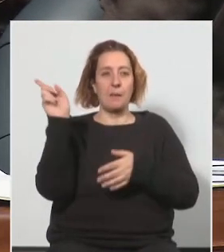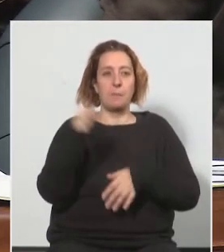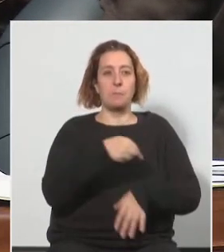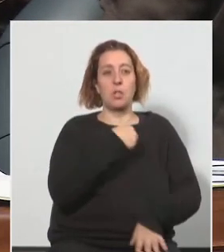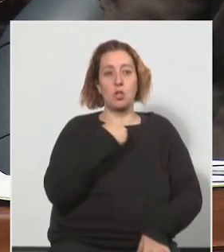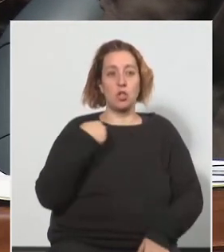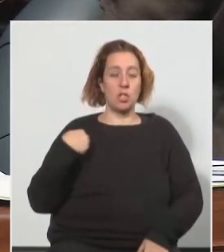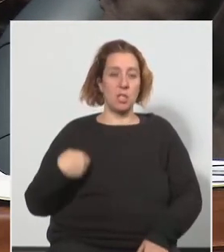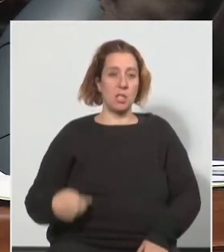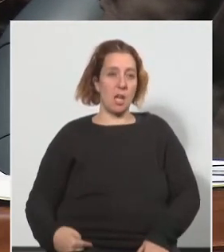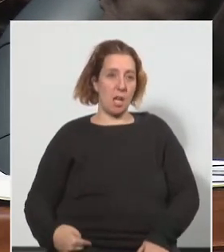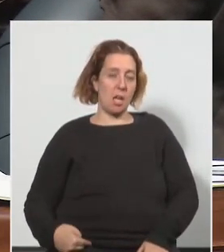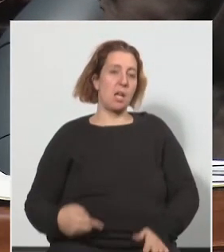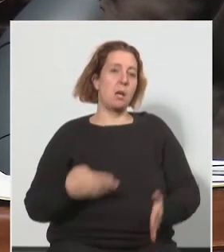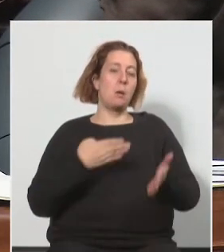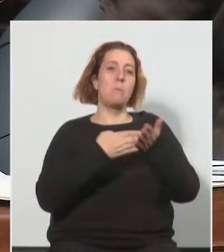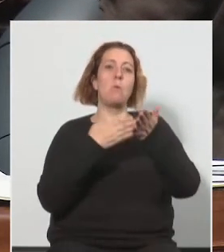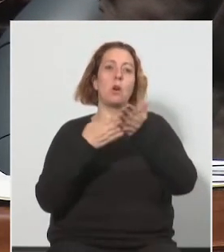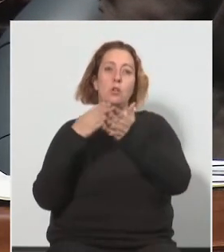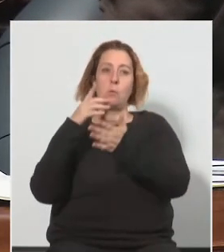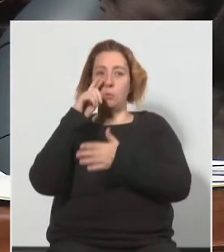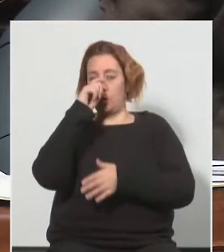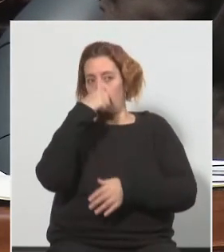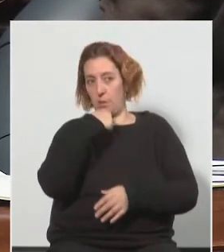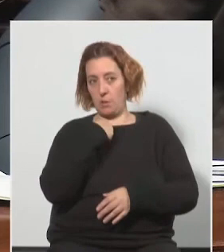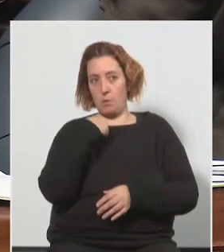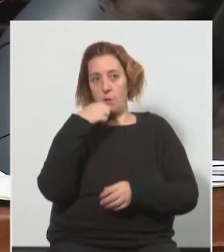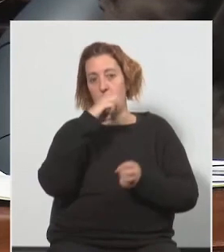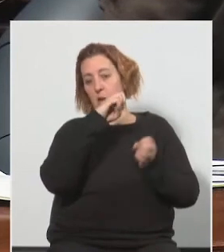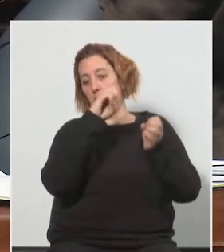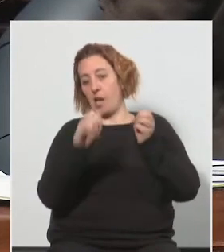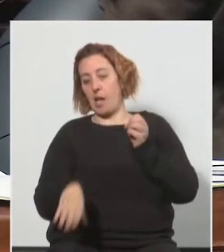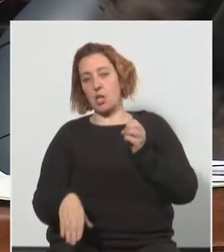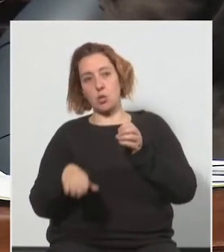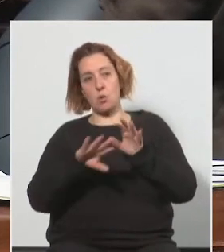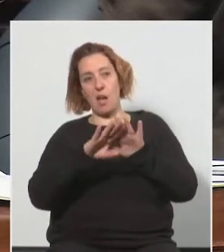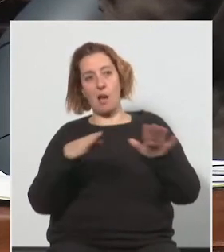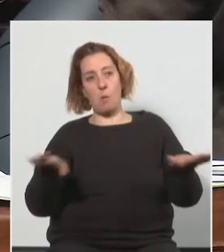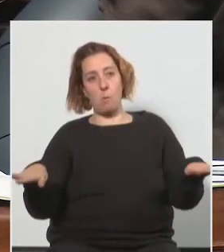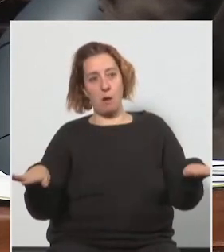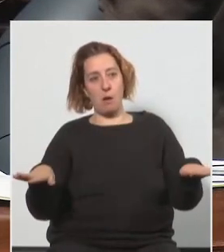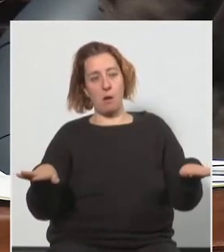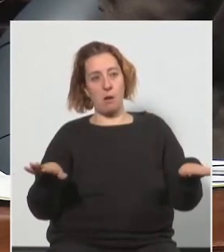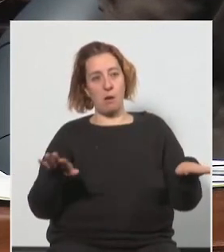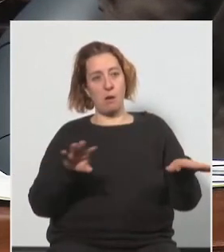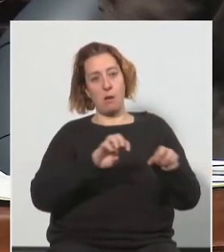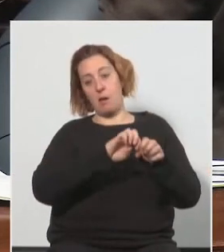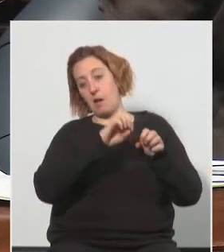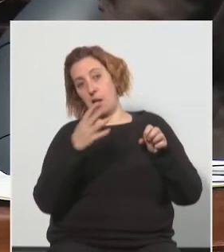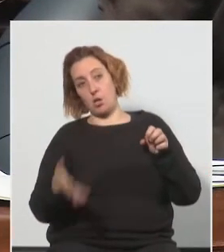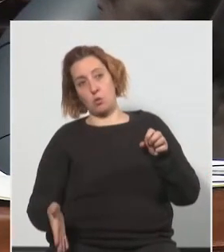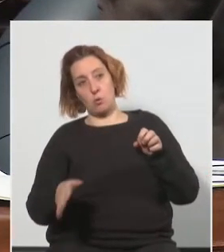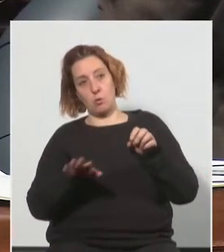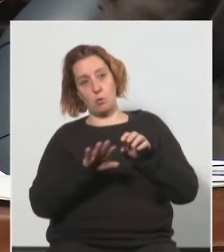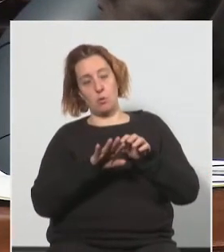que venía para el puerto de Montevideo se cayó al agua mientras era descargado.